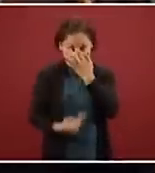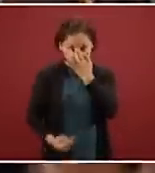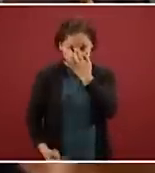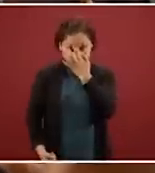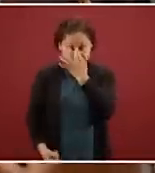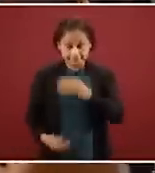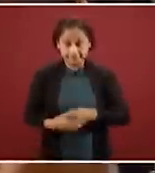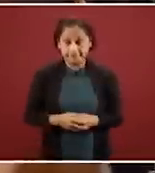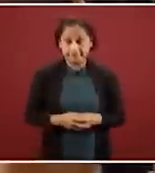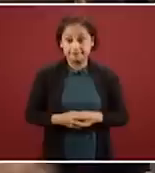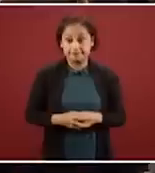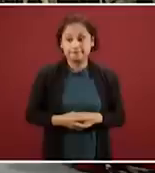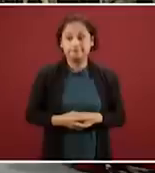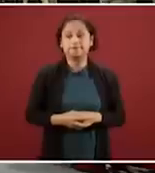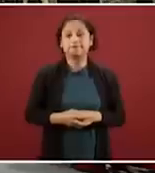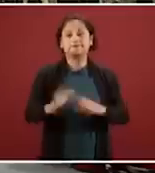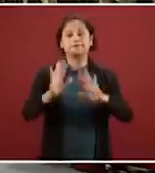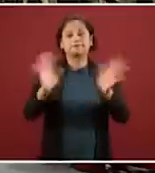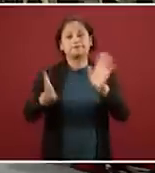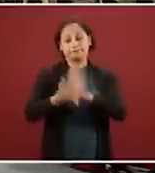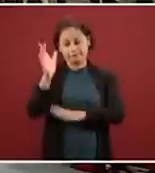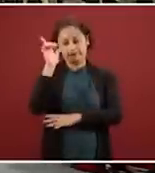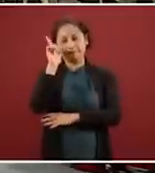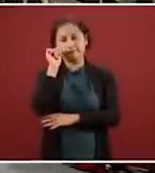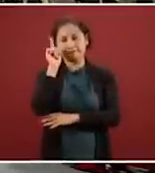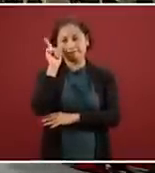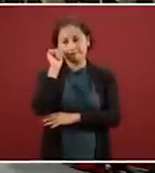Es que ya nos vamos, ¿no? Mañana.